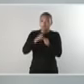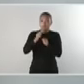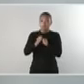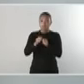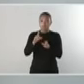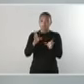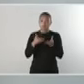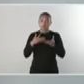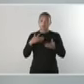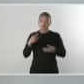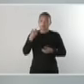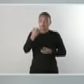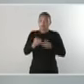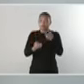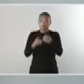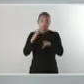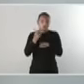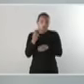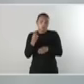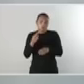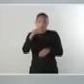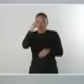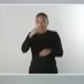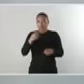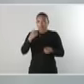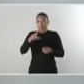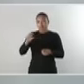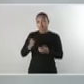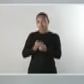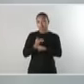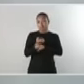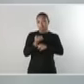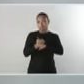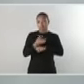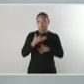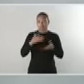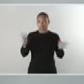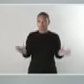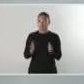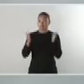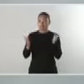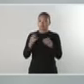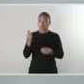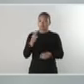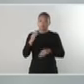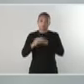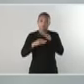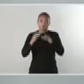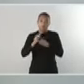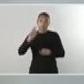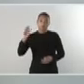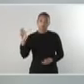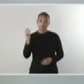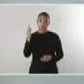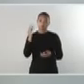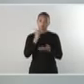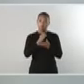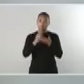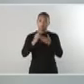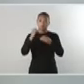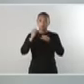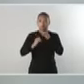presupuesto de egresos del estado y realizaremos las gestiones necesarias ante la federación y los organismos internacionales